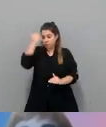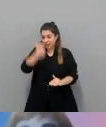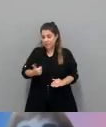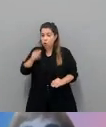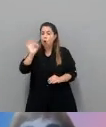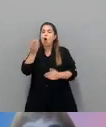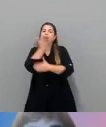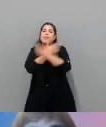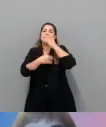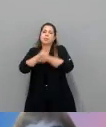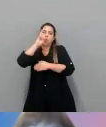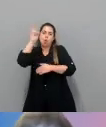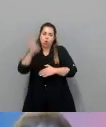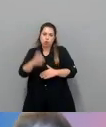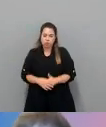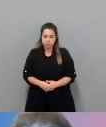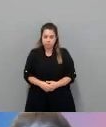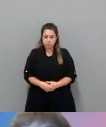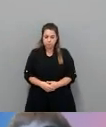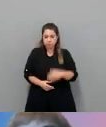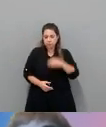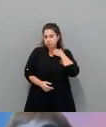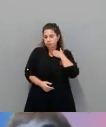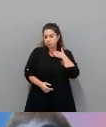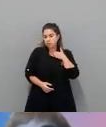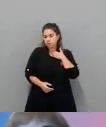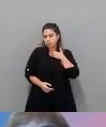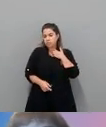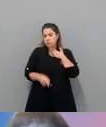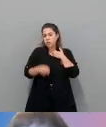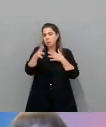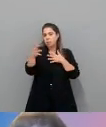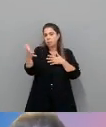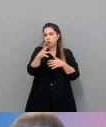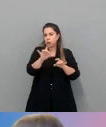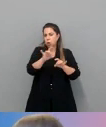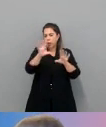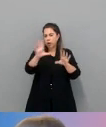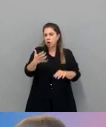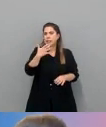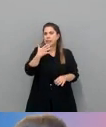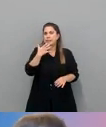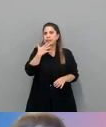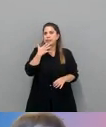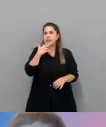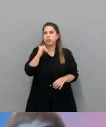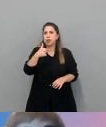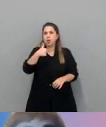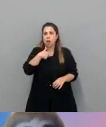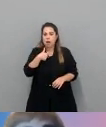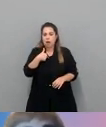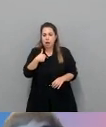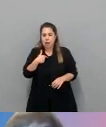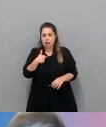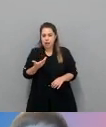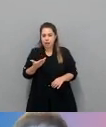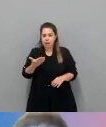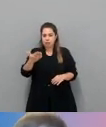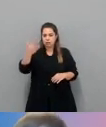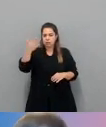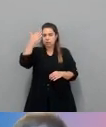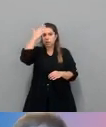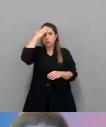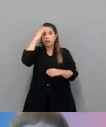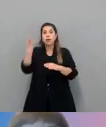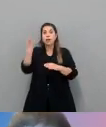¿vale? Esto queda, por tanto, meridianamente claro cuando yo tengo guardas y custodias en exclusiva. Pero, ¿qué pasa en